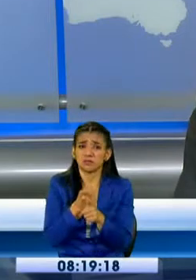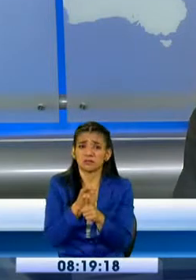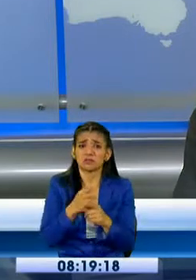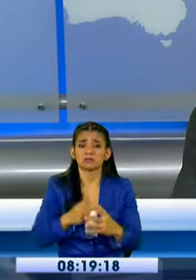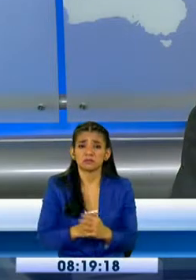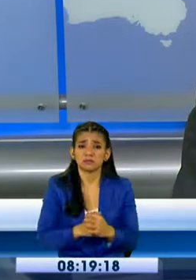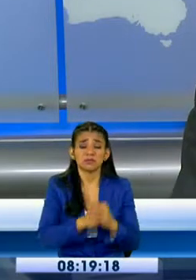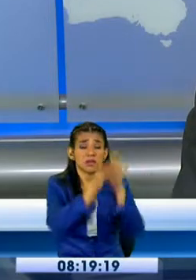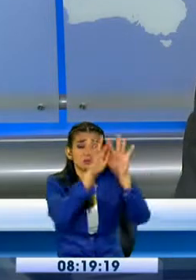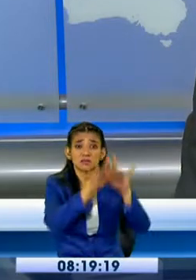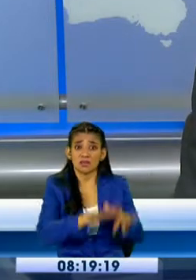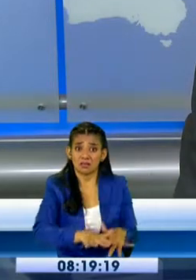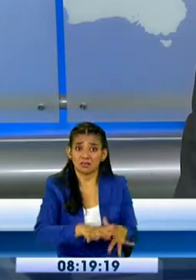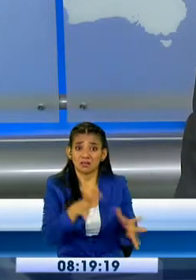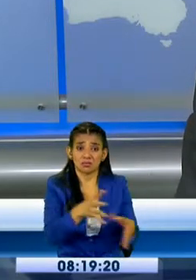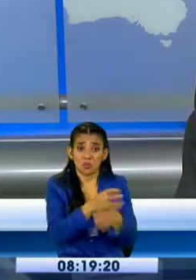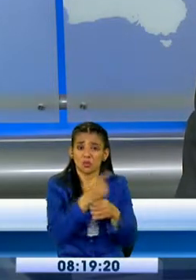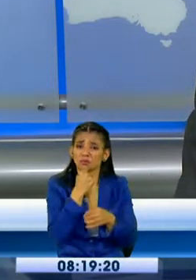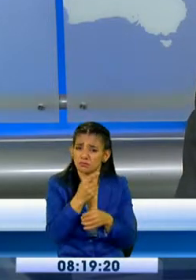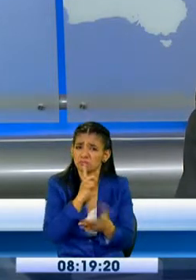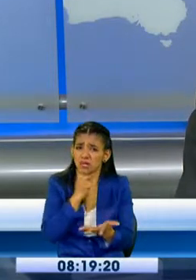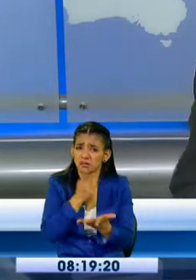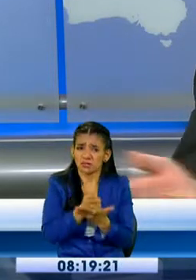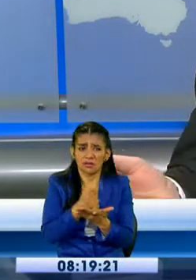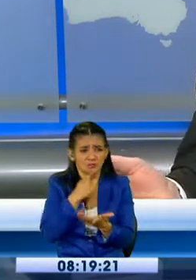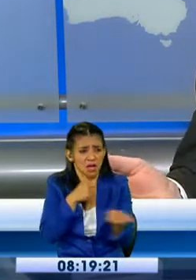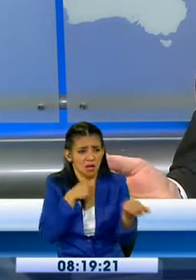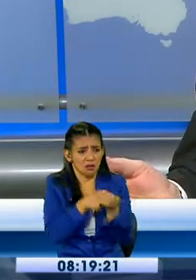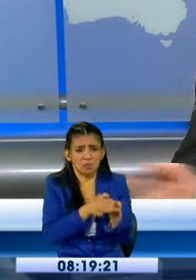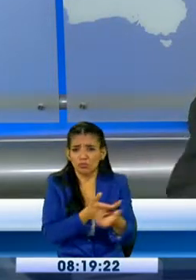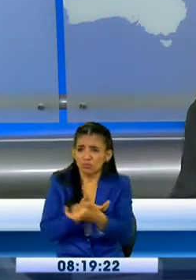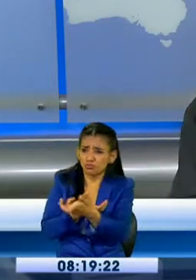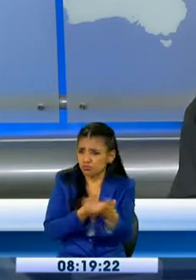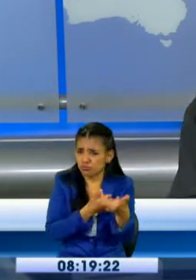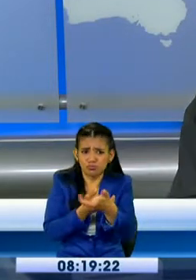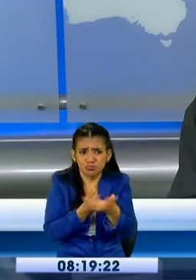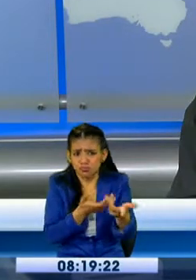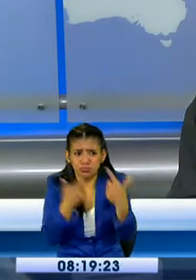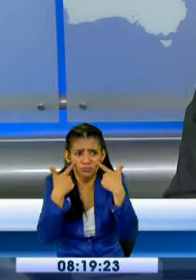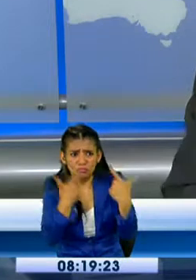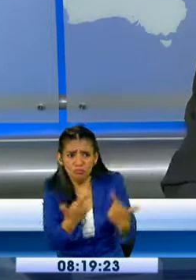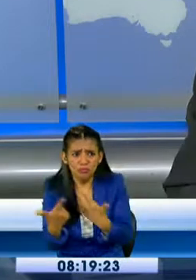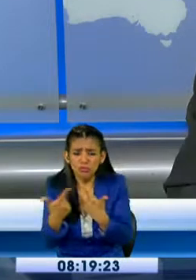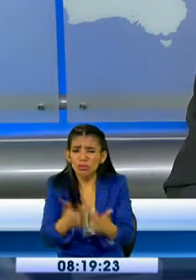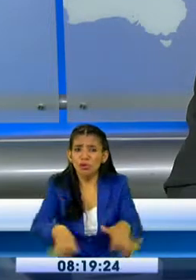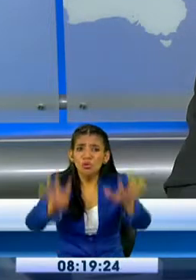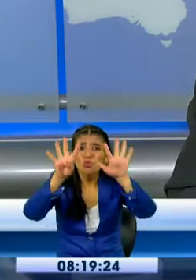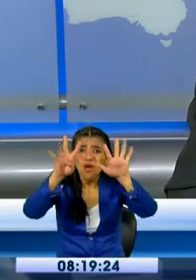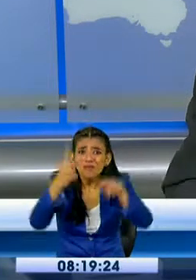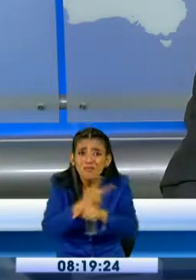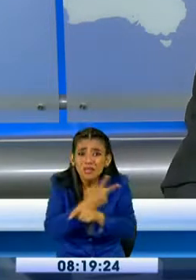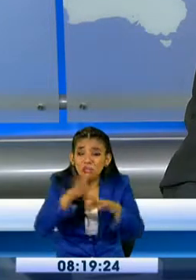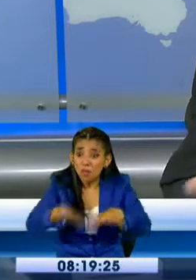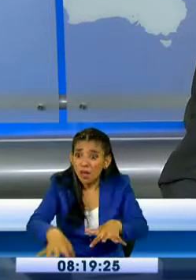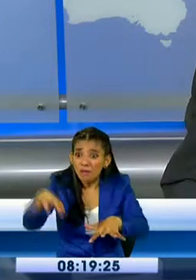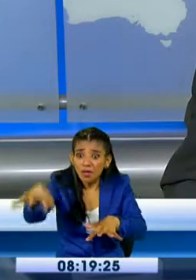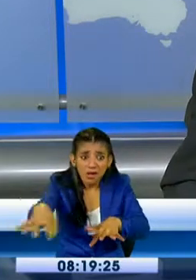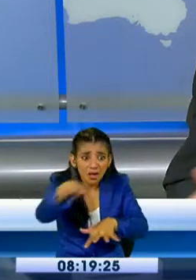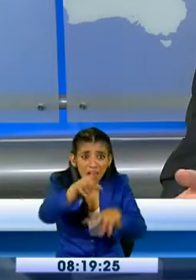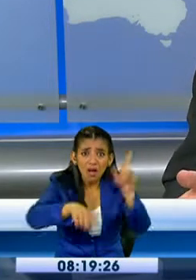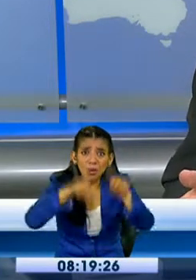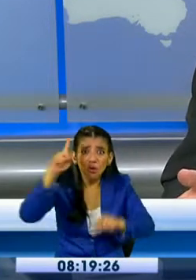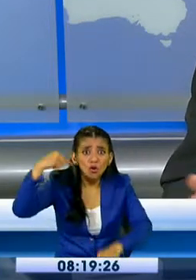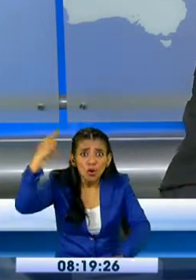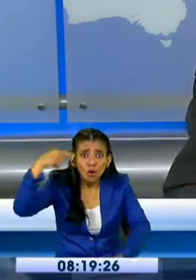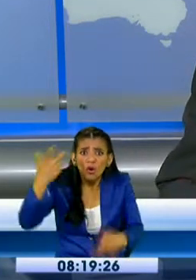del ingeniero Zapata. Hay que estar vigilantes. No puede ser que 9 incendios, como ocurrió el día de ayer, al mismo tiempo. Locos,